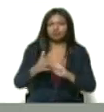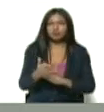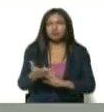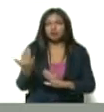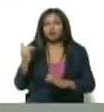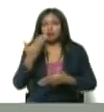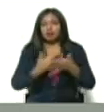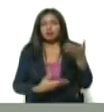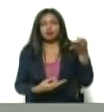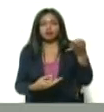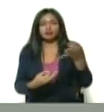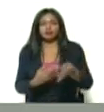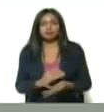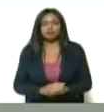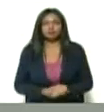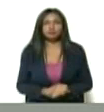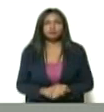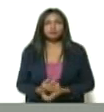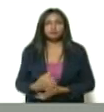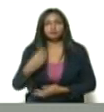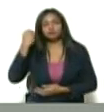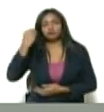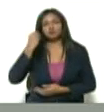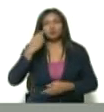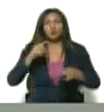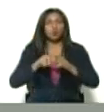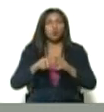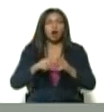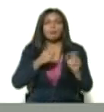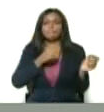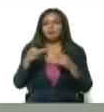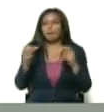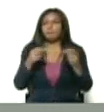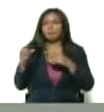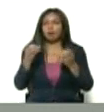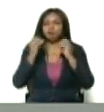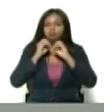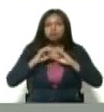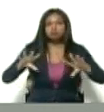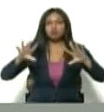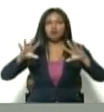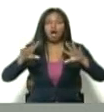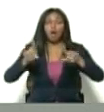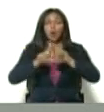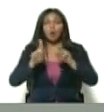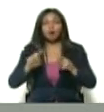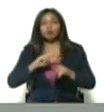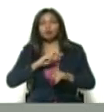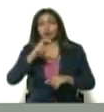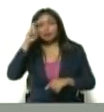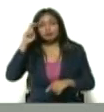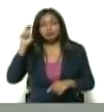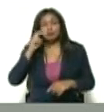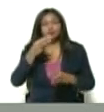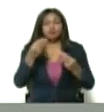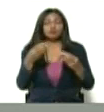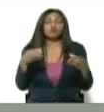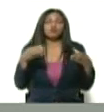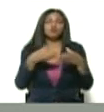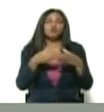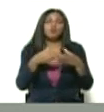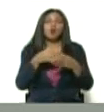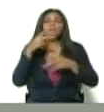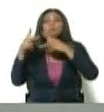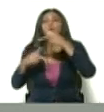la carta. Así que creo que va a ser una carta, ya está siendo retuiteada, ya está siendo difundida. Hemos recibido en la Cancillería de muchas organizaciones políticas